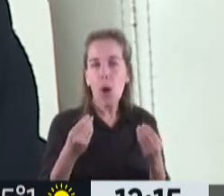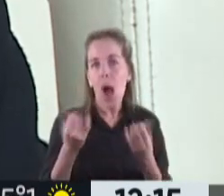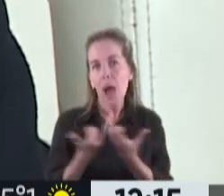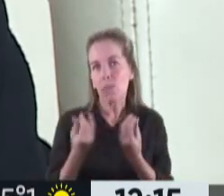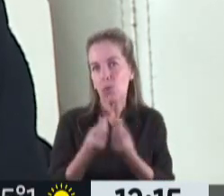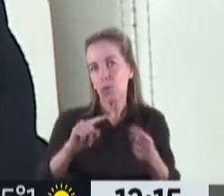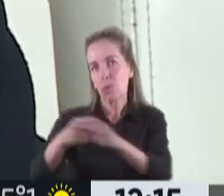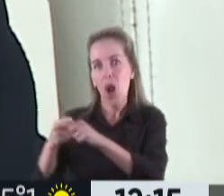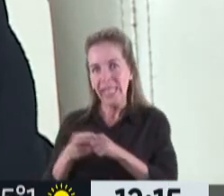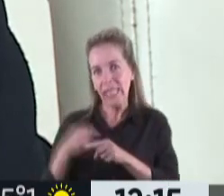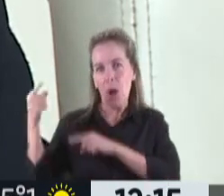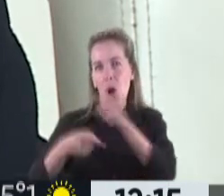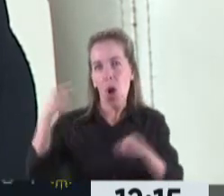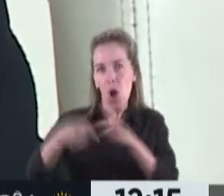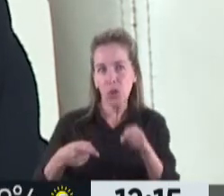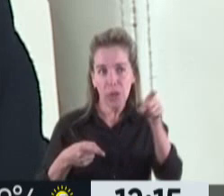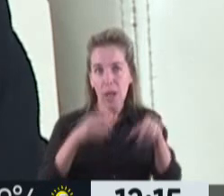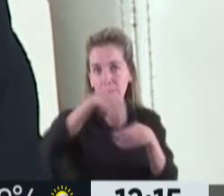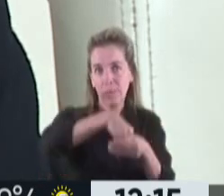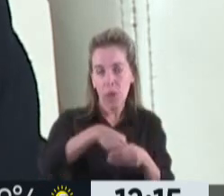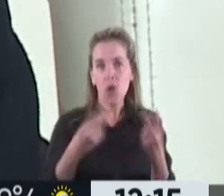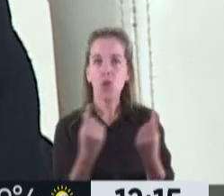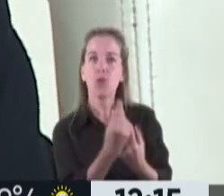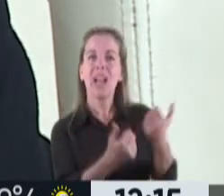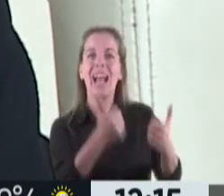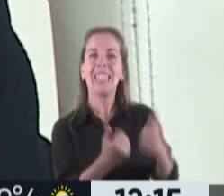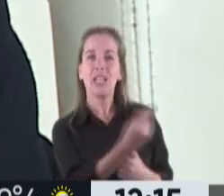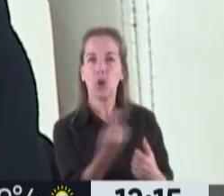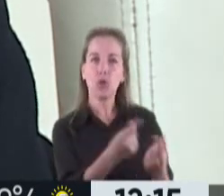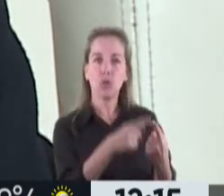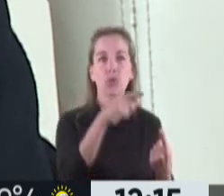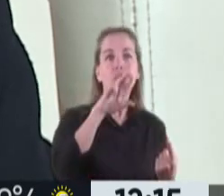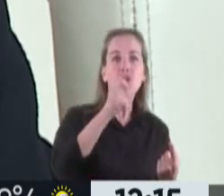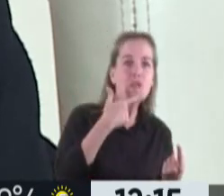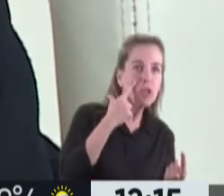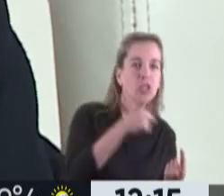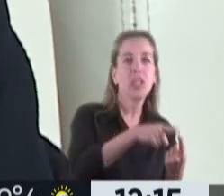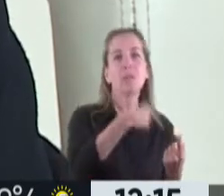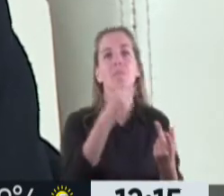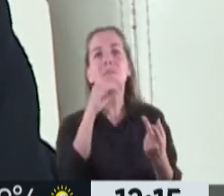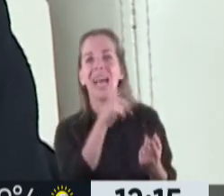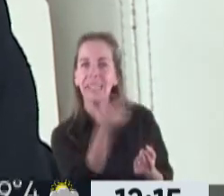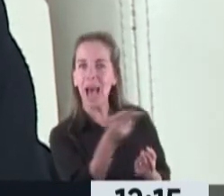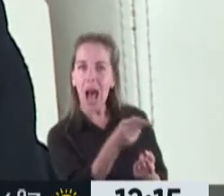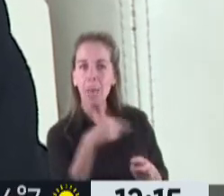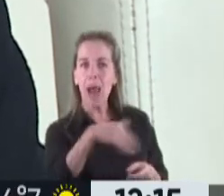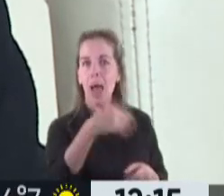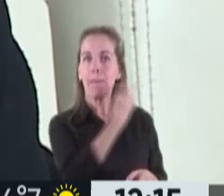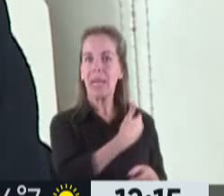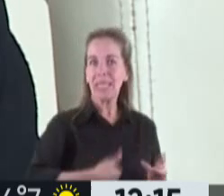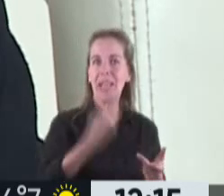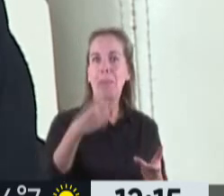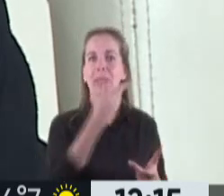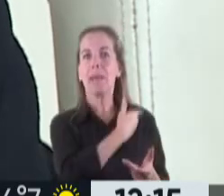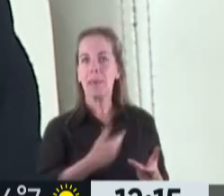Usted forma parte de esa fórmula para convencer, y sobre todo usted como dirigente kirchnerista, ¿cuál es el mensaje a la